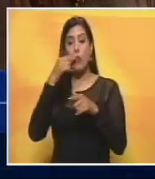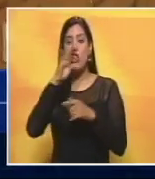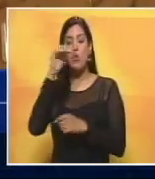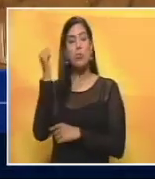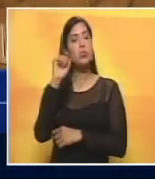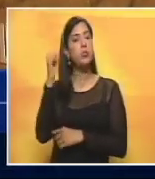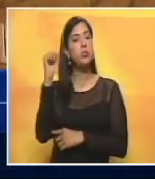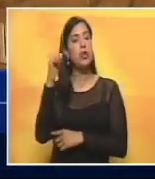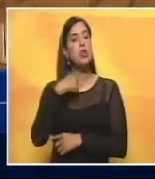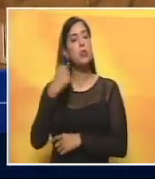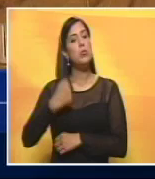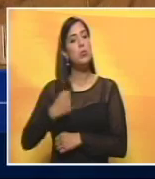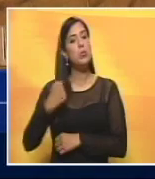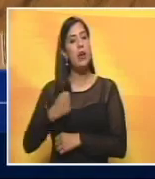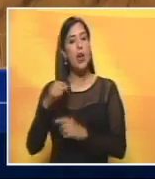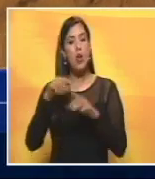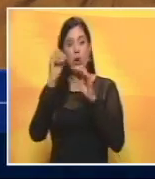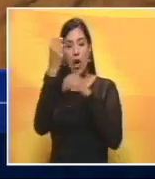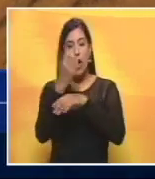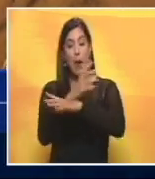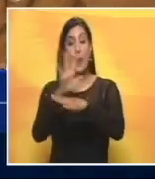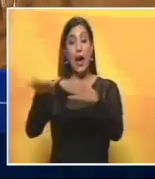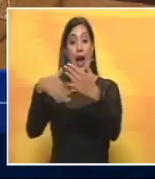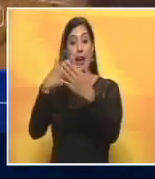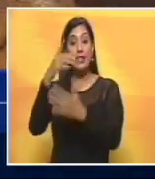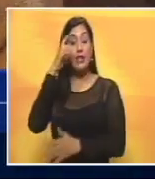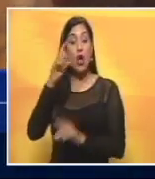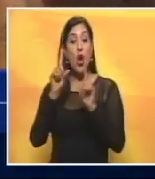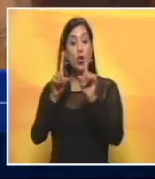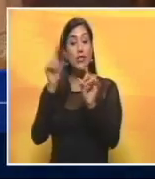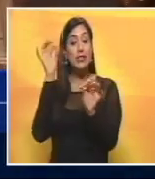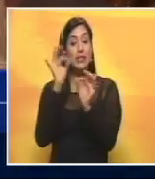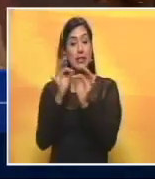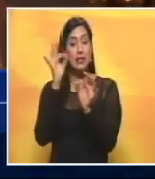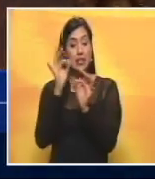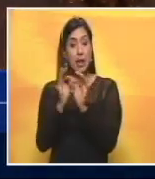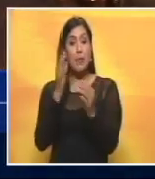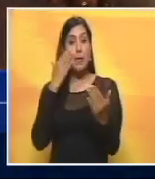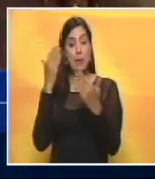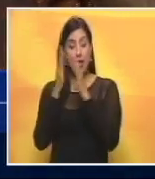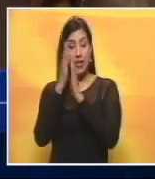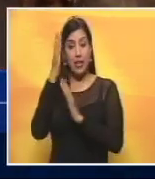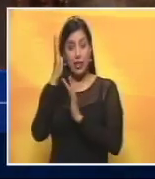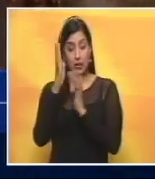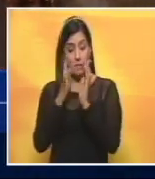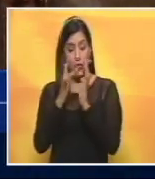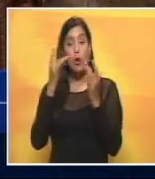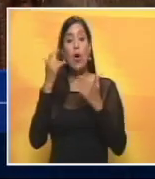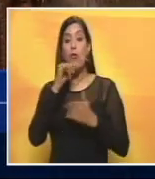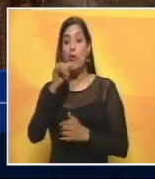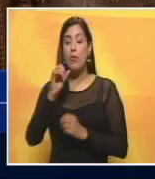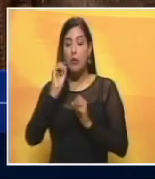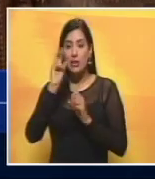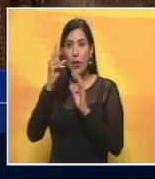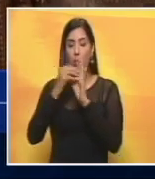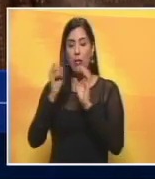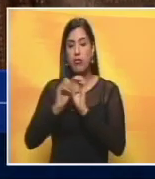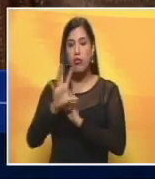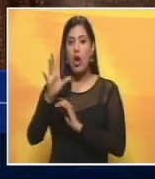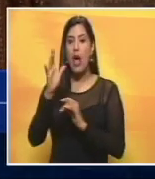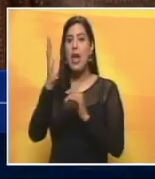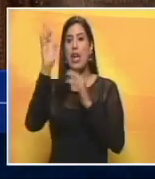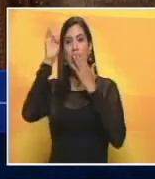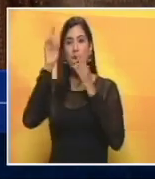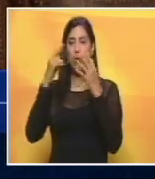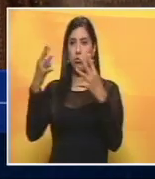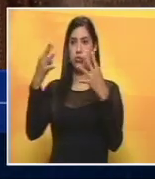por el contrario prefirió quedarse en la selva hasta que el día 11 de septiembre la Madre de Jesús se le apareció por segunda vez en la choza